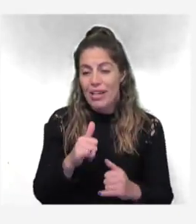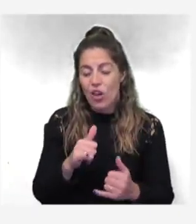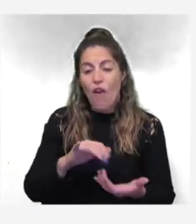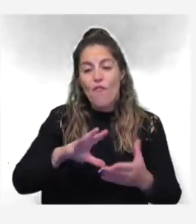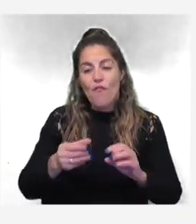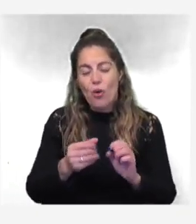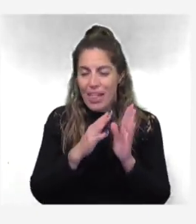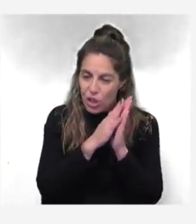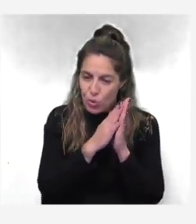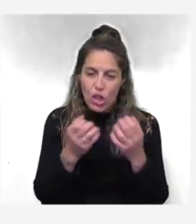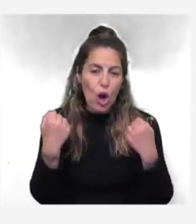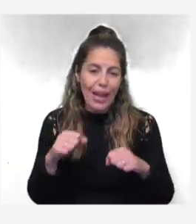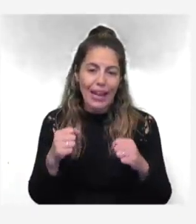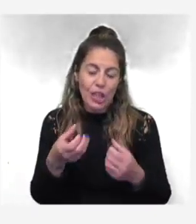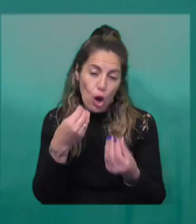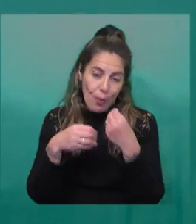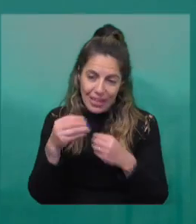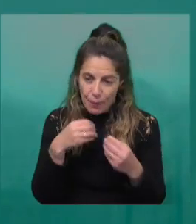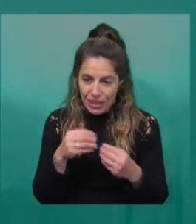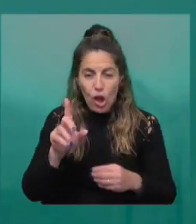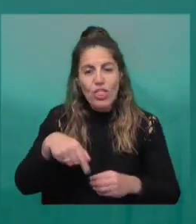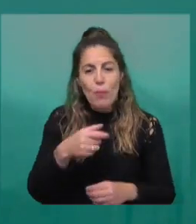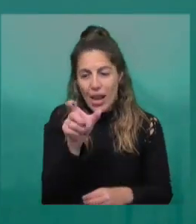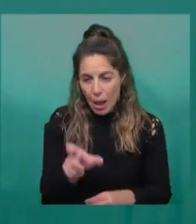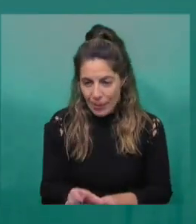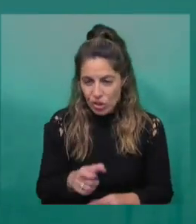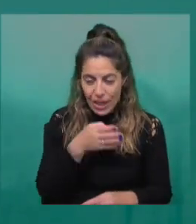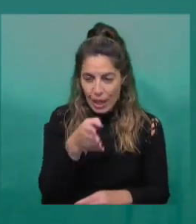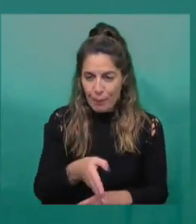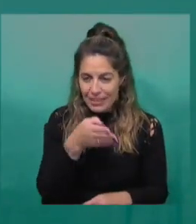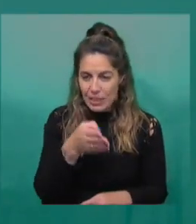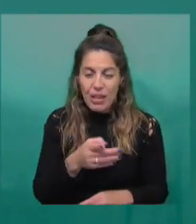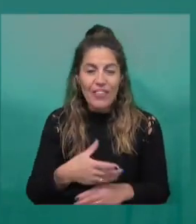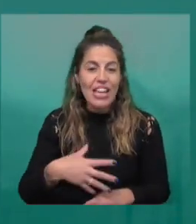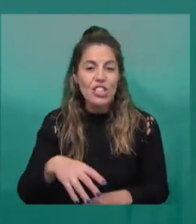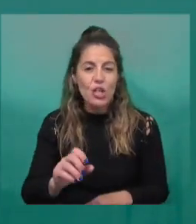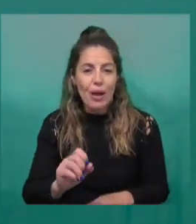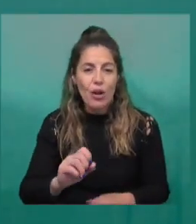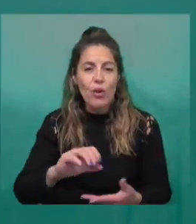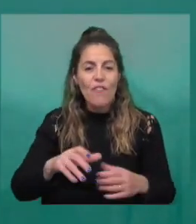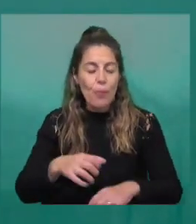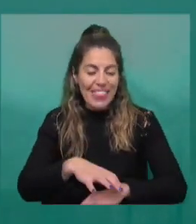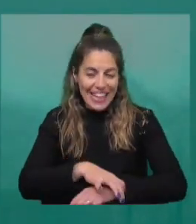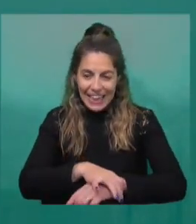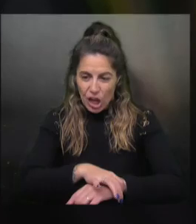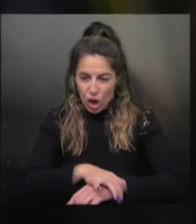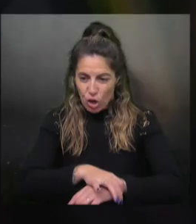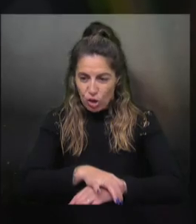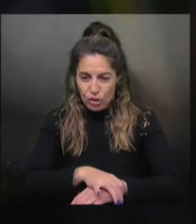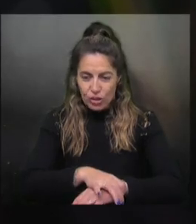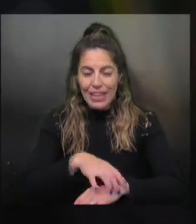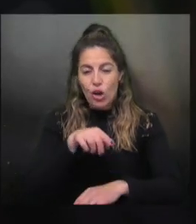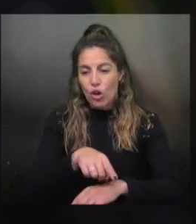sueño, ejercicio e ingesta de alimentos. Luego, las personas que participen deberán llevar un tipo de reloj pulsera llamado actímetro